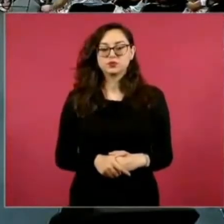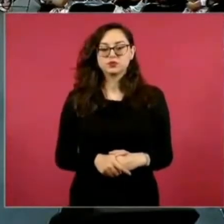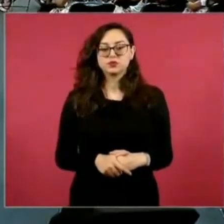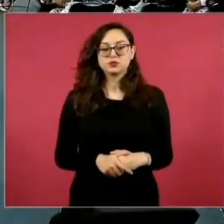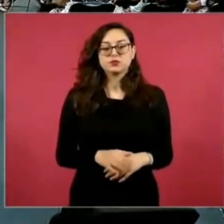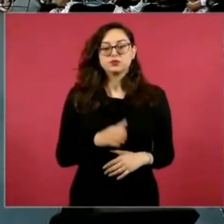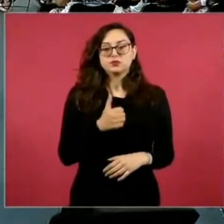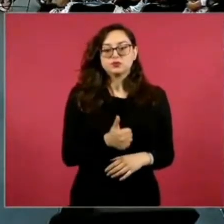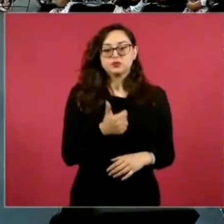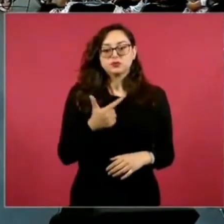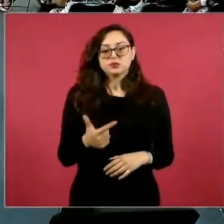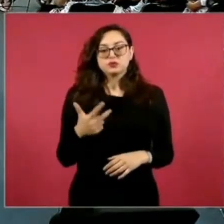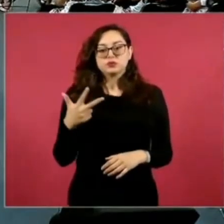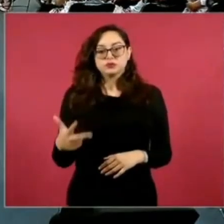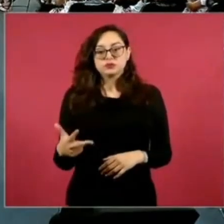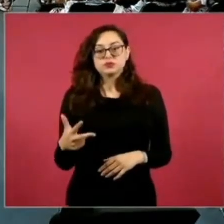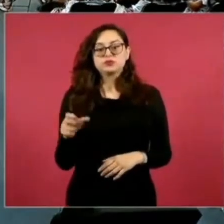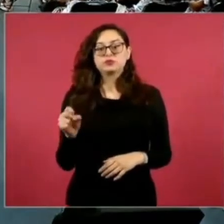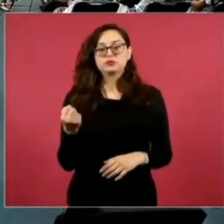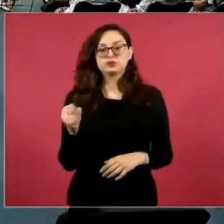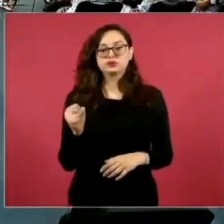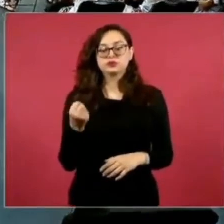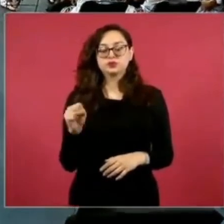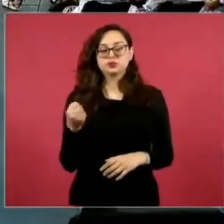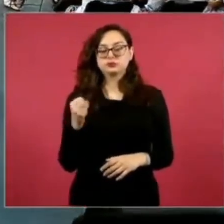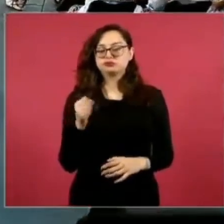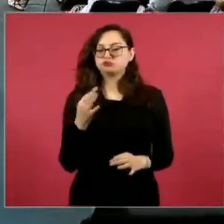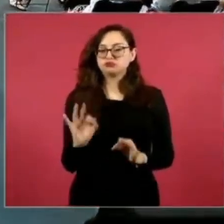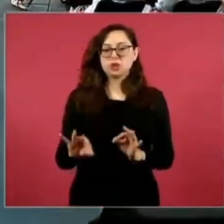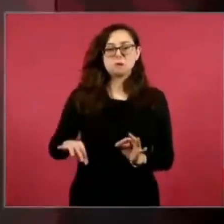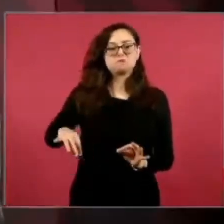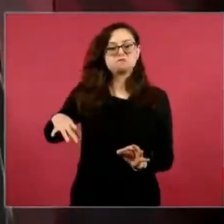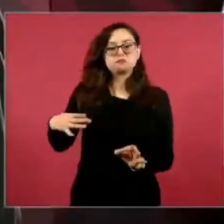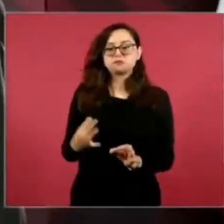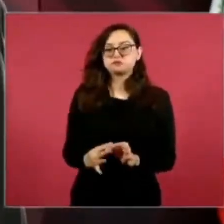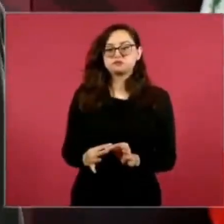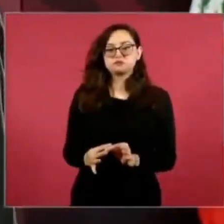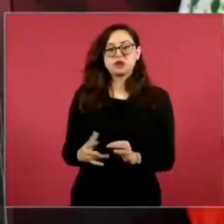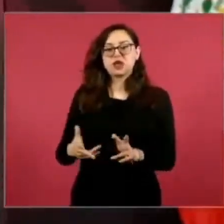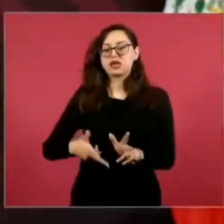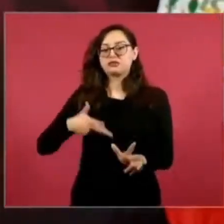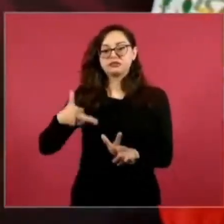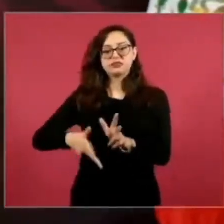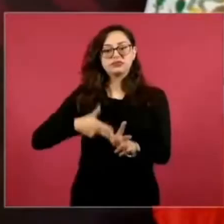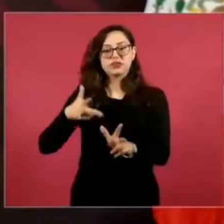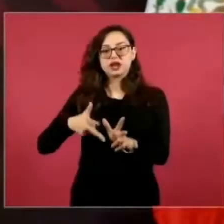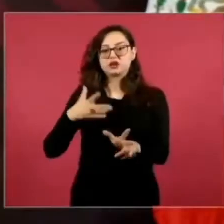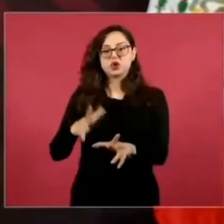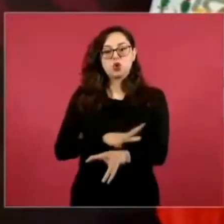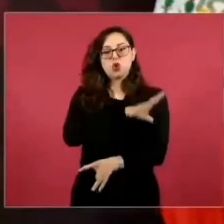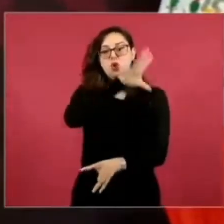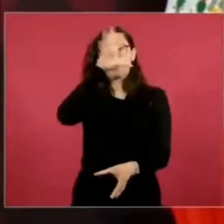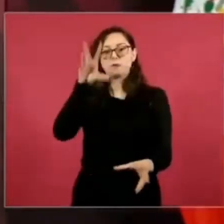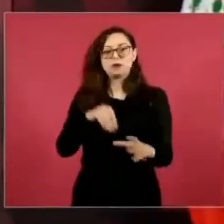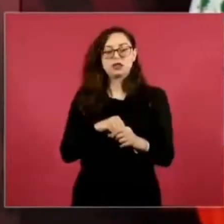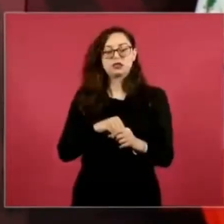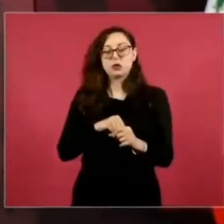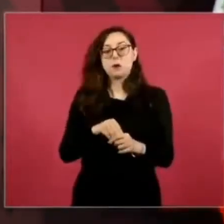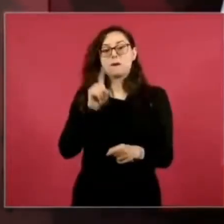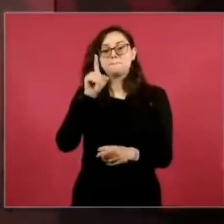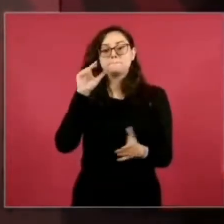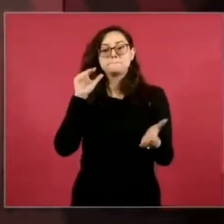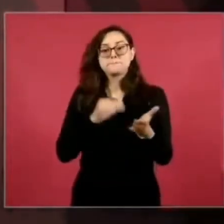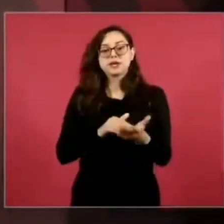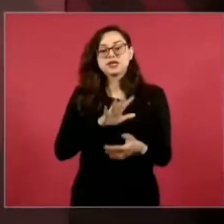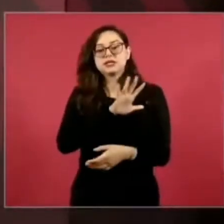6, 7 y 8 de septiembre. Ya se terminan los 1,500